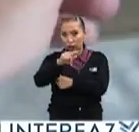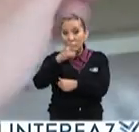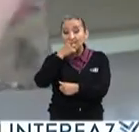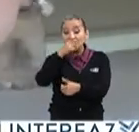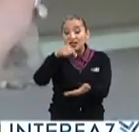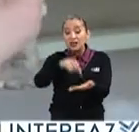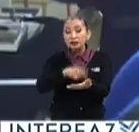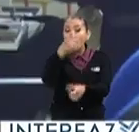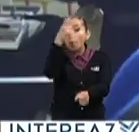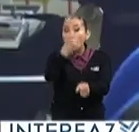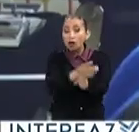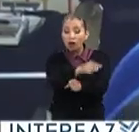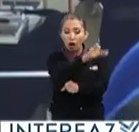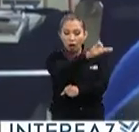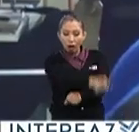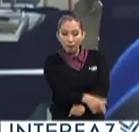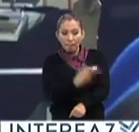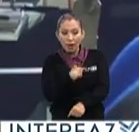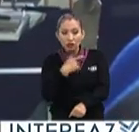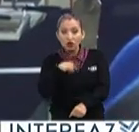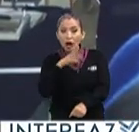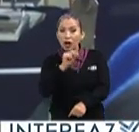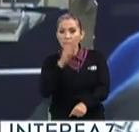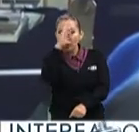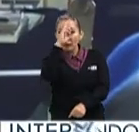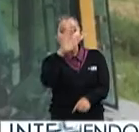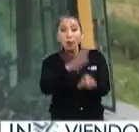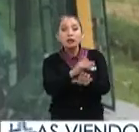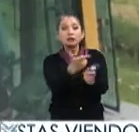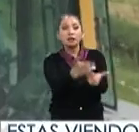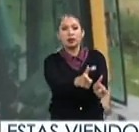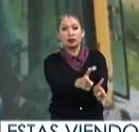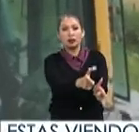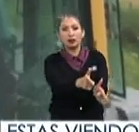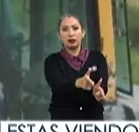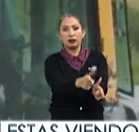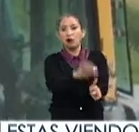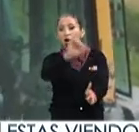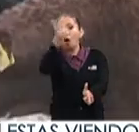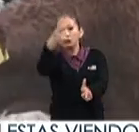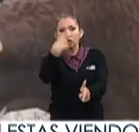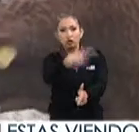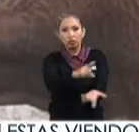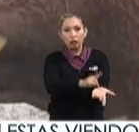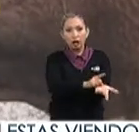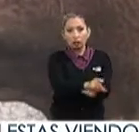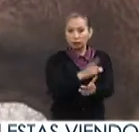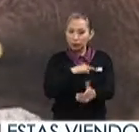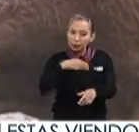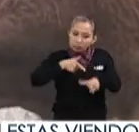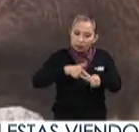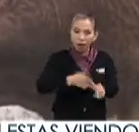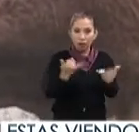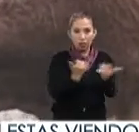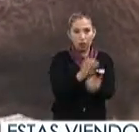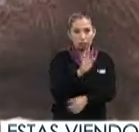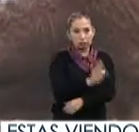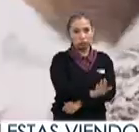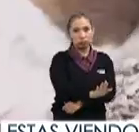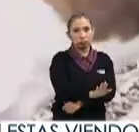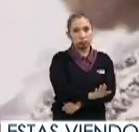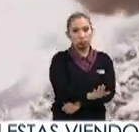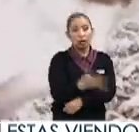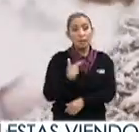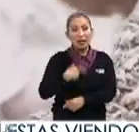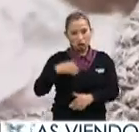establece que de lo único que un prisionero es privado es de su libertad. El resto de sus derechos deben permanecer en pie.